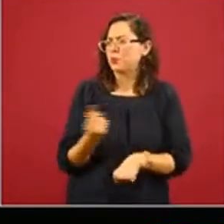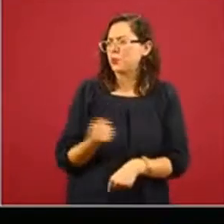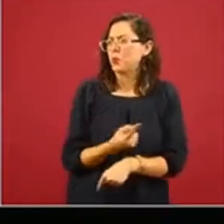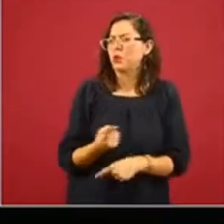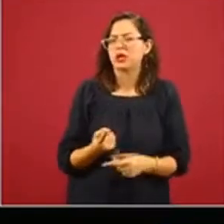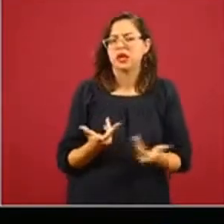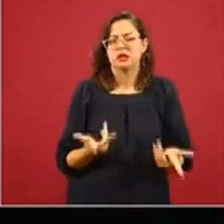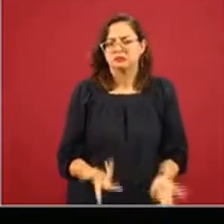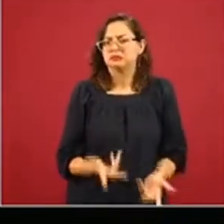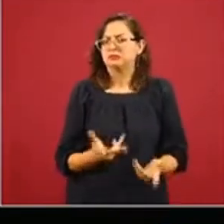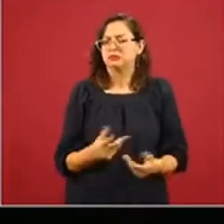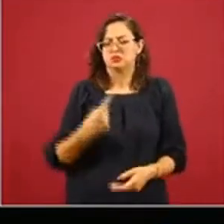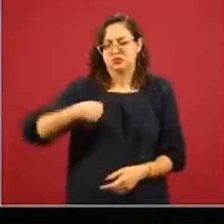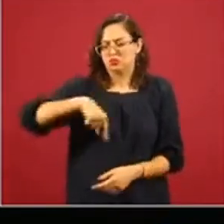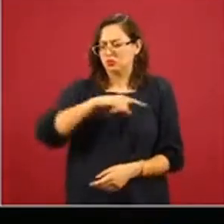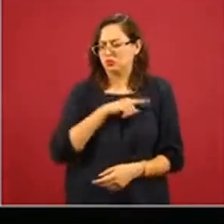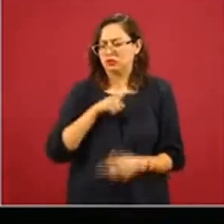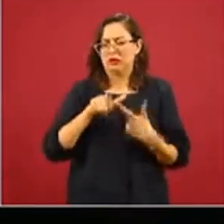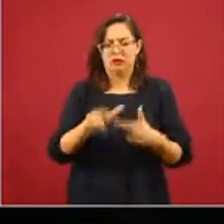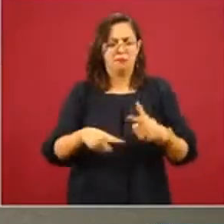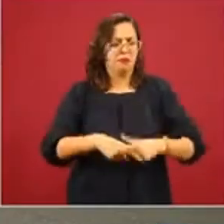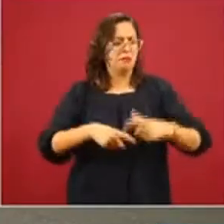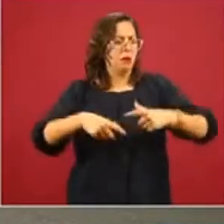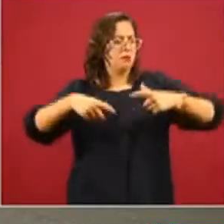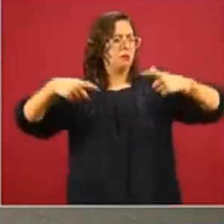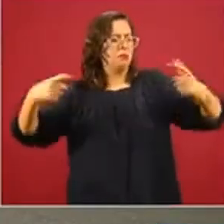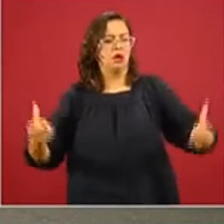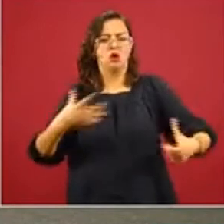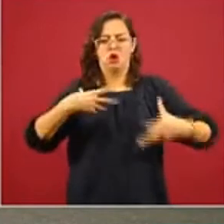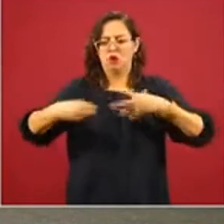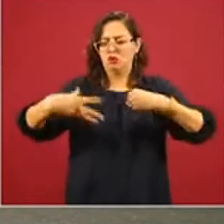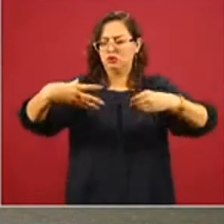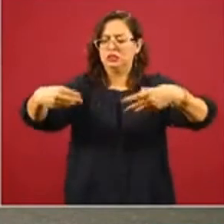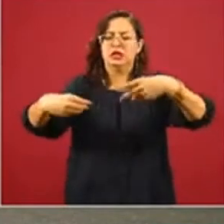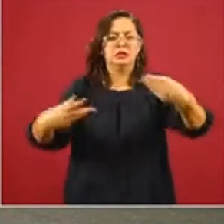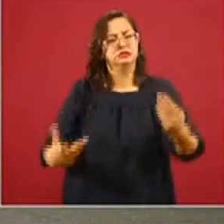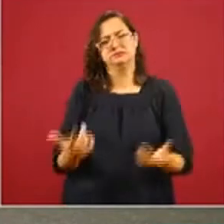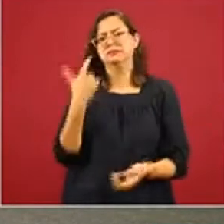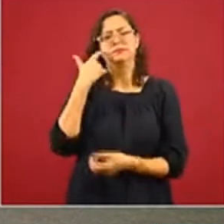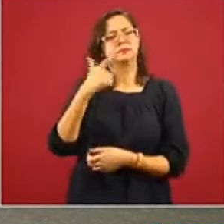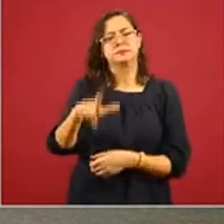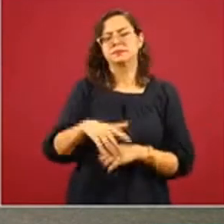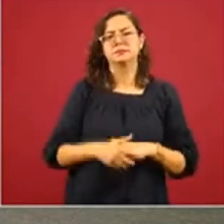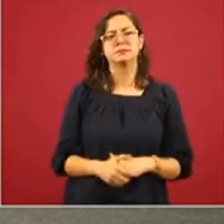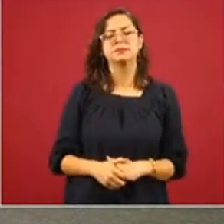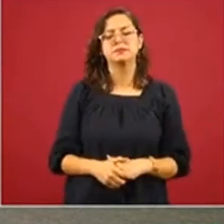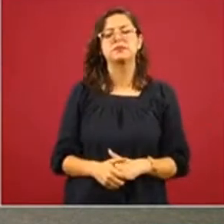listas que creo que no quisiéramos estar. Gracias. Gracias, qué bueno que hace esta pregunta, Juan Carlos.